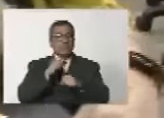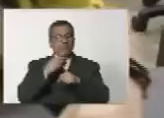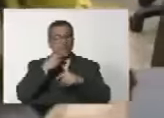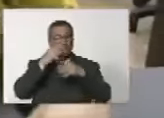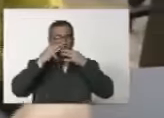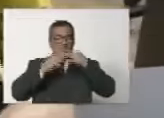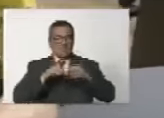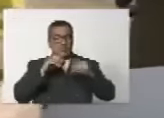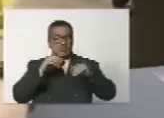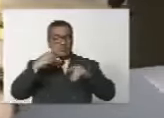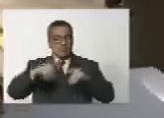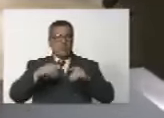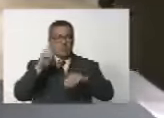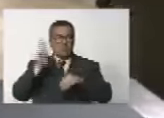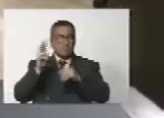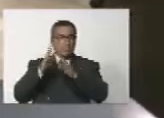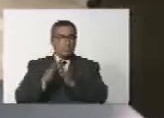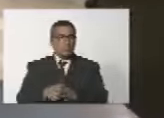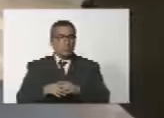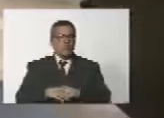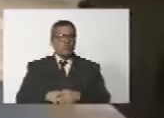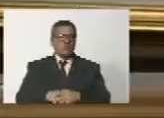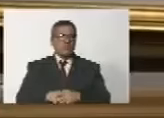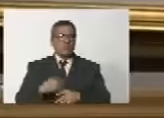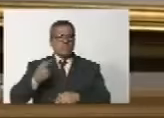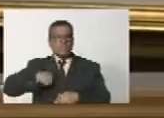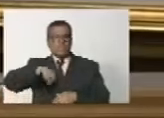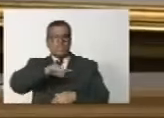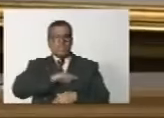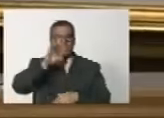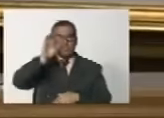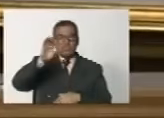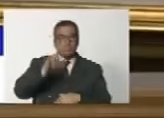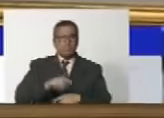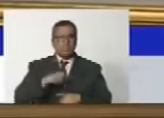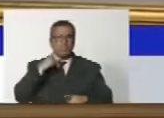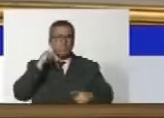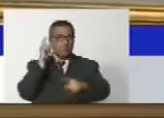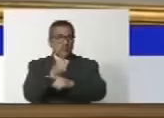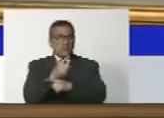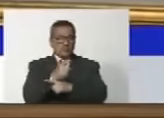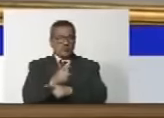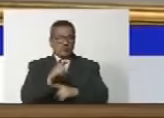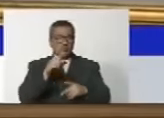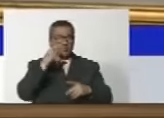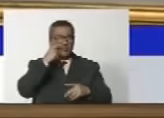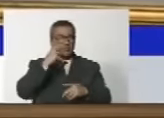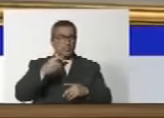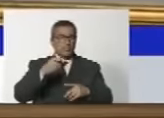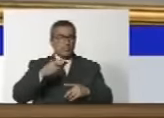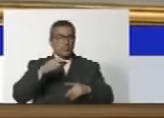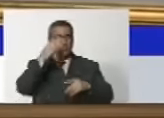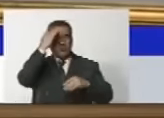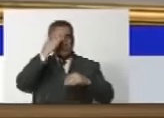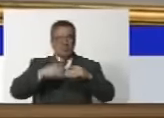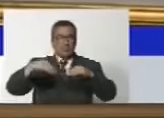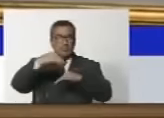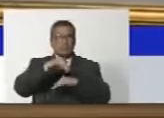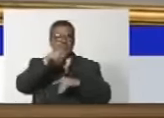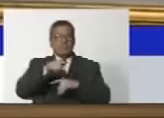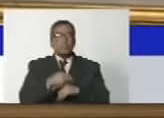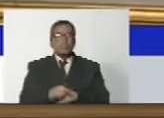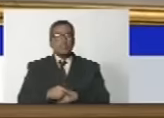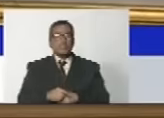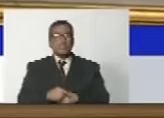la verdadera democracia venezolana. A nuestro país, que acusan de régimen dictatorial, yo digo,